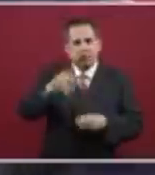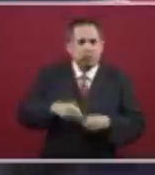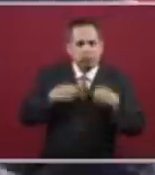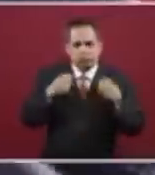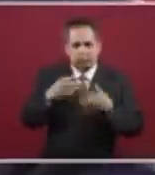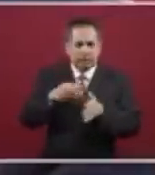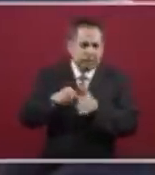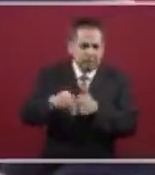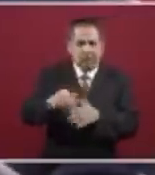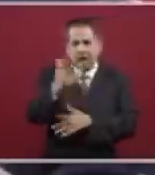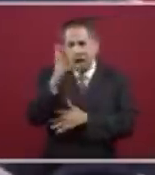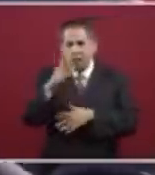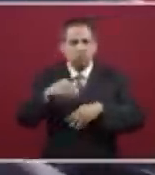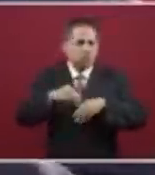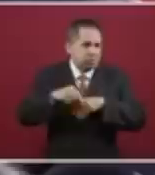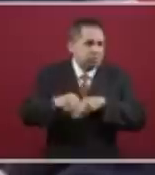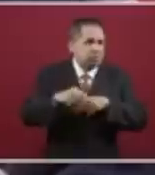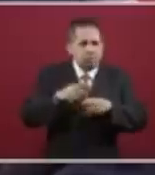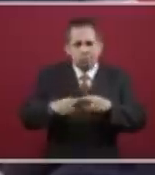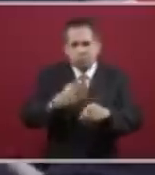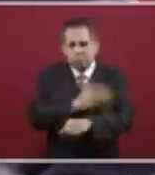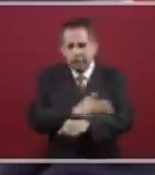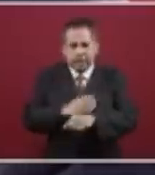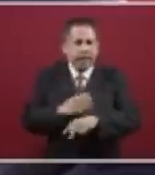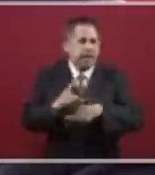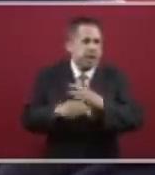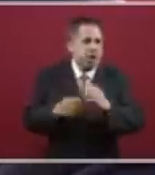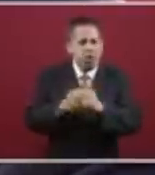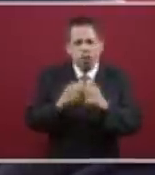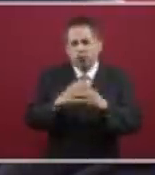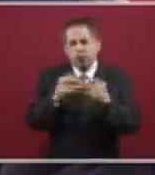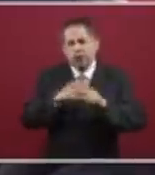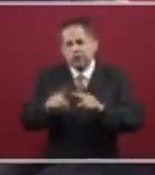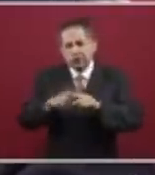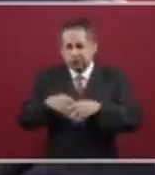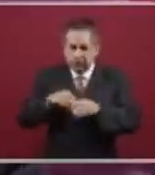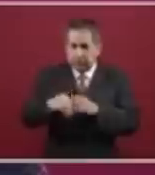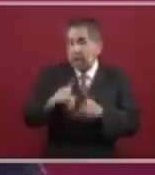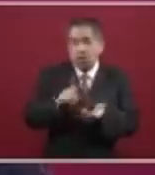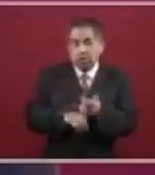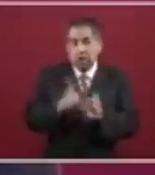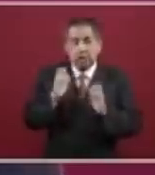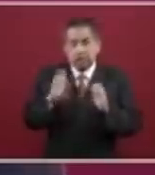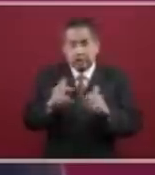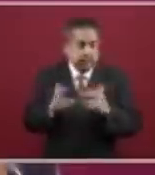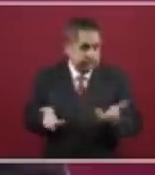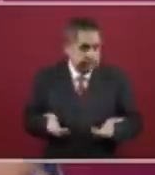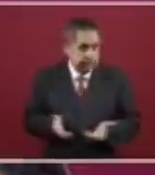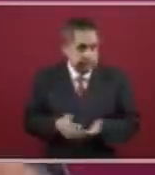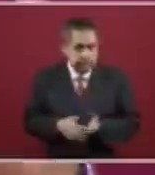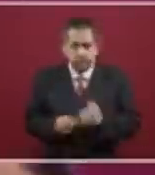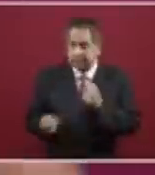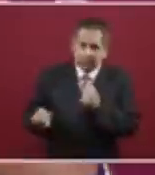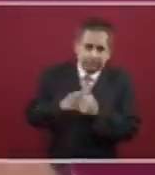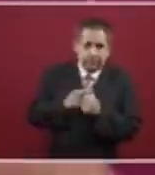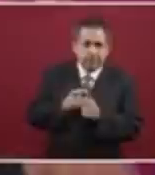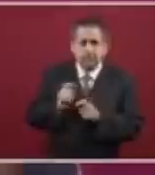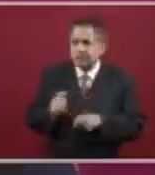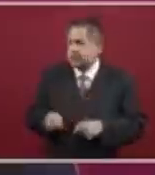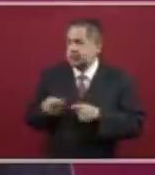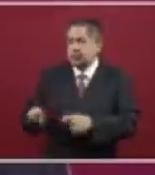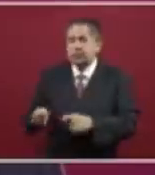sembrando árboles maderables y frutales, solo en Chiapas. Entonces, lo primero es